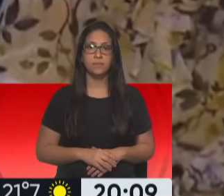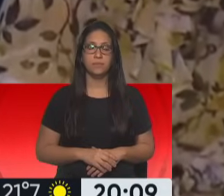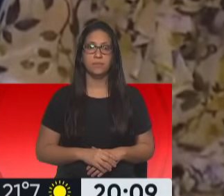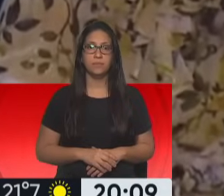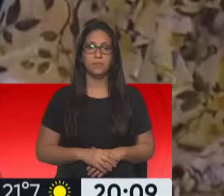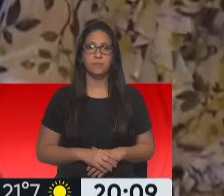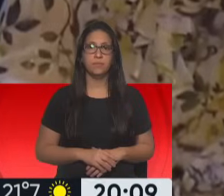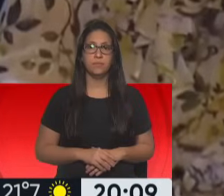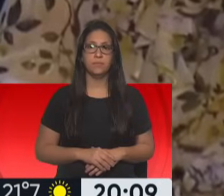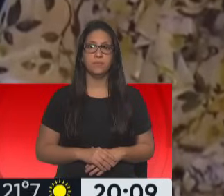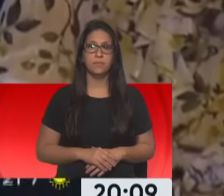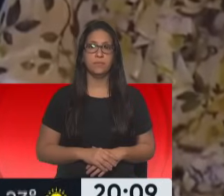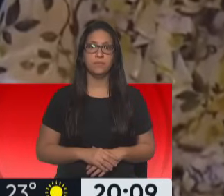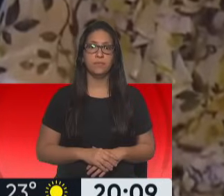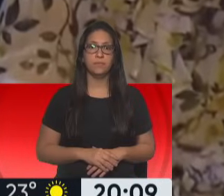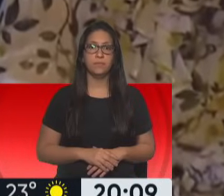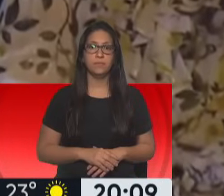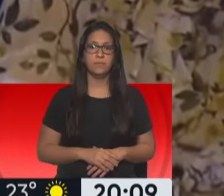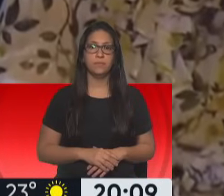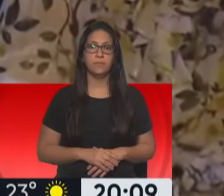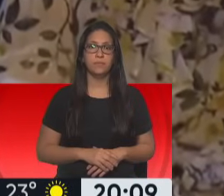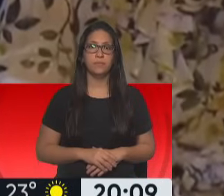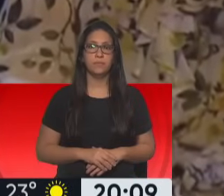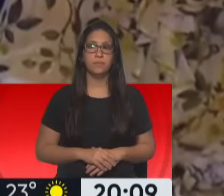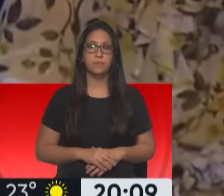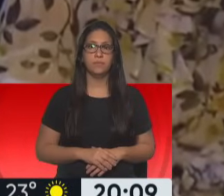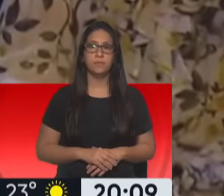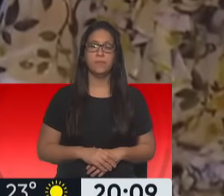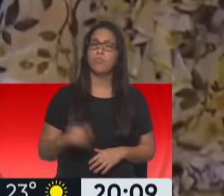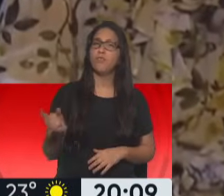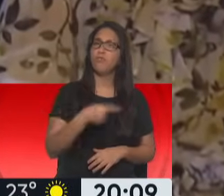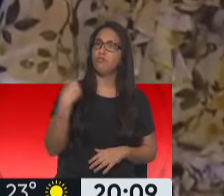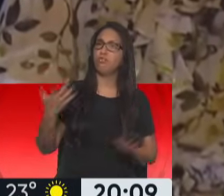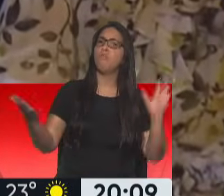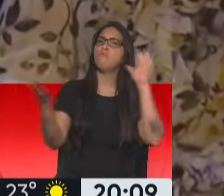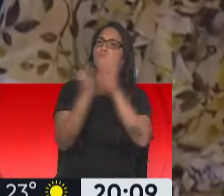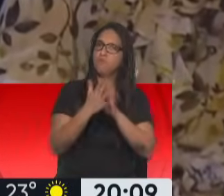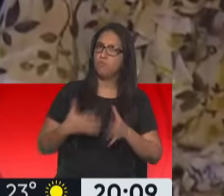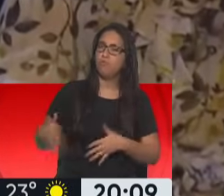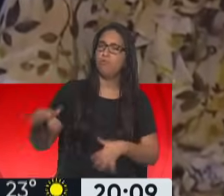Lo estamos haciendo todos juntos.